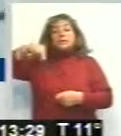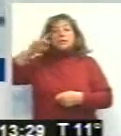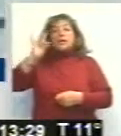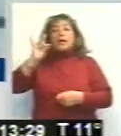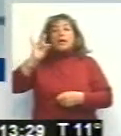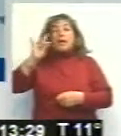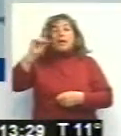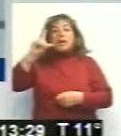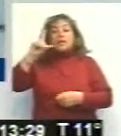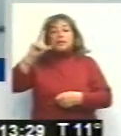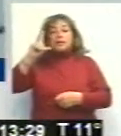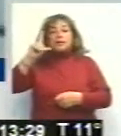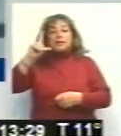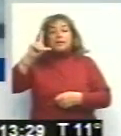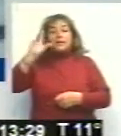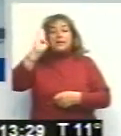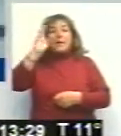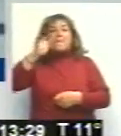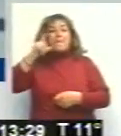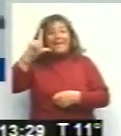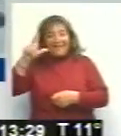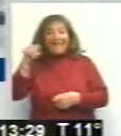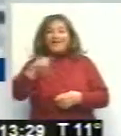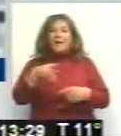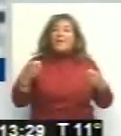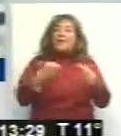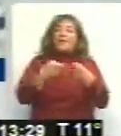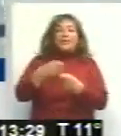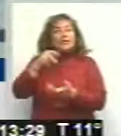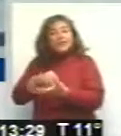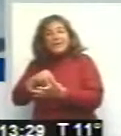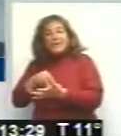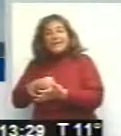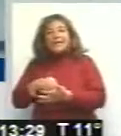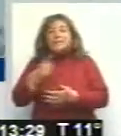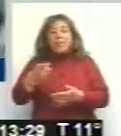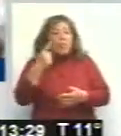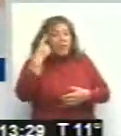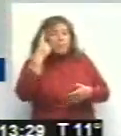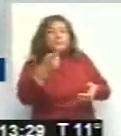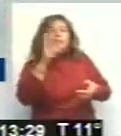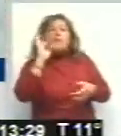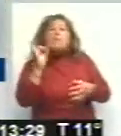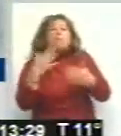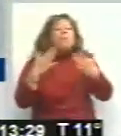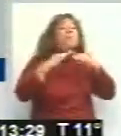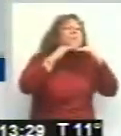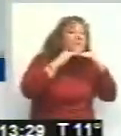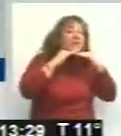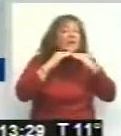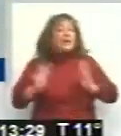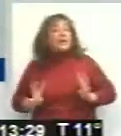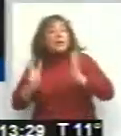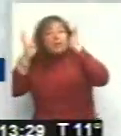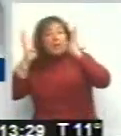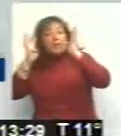de la Municipalidad Capitalina también. Los encuentros que van a tener como punto, como para poder ir a verlos, en el Estadio Delmi,